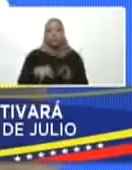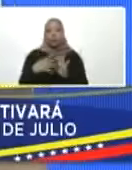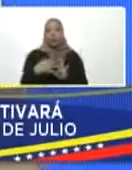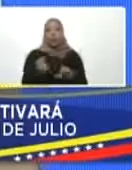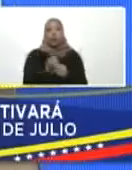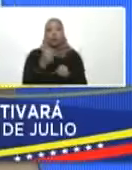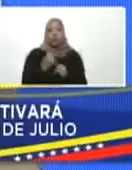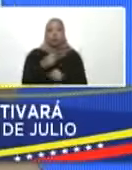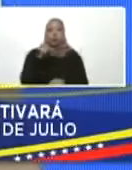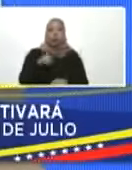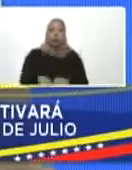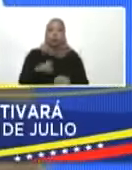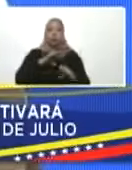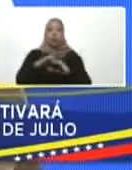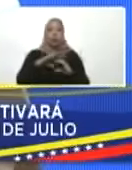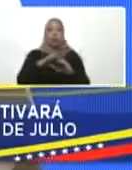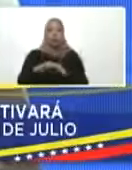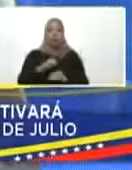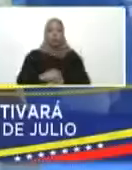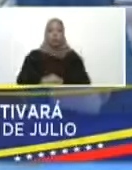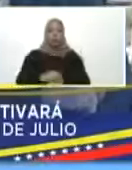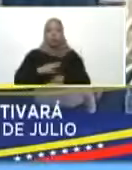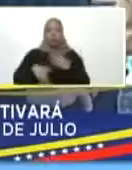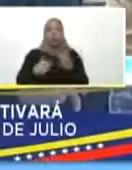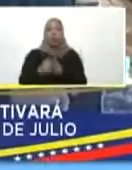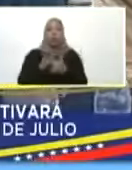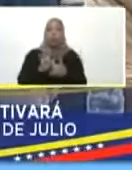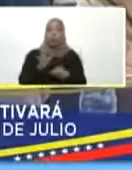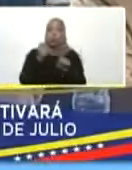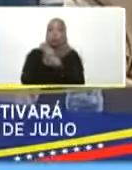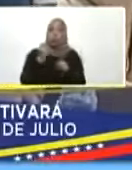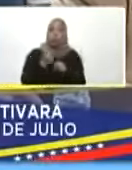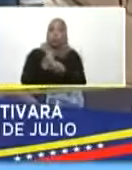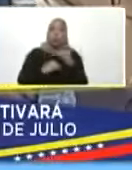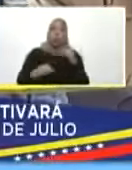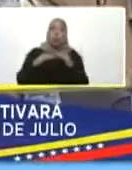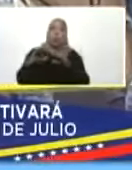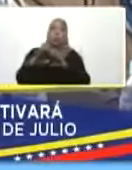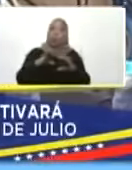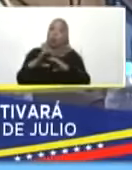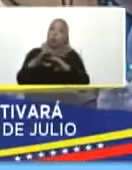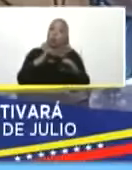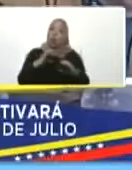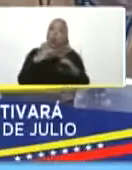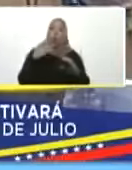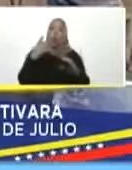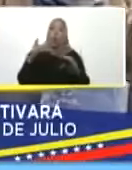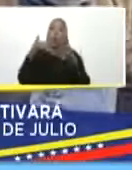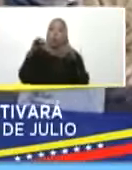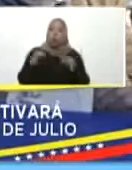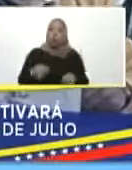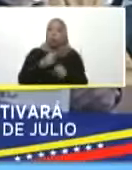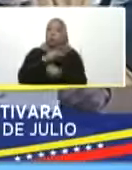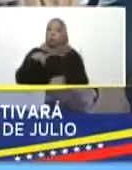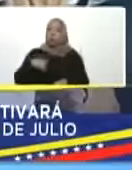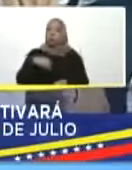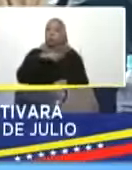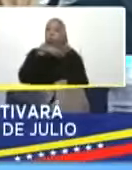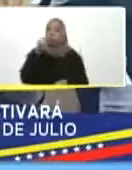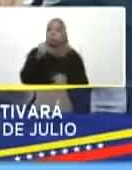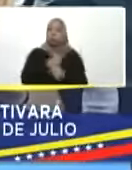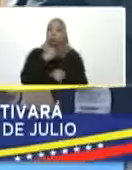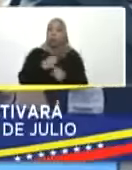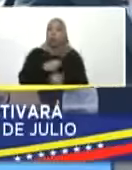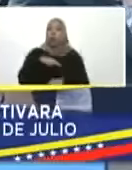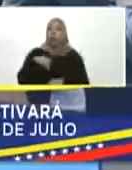hegemonismo comunicacional. Si algo está demostrando que el hegemonismo comunicacional está siendo derrotado, es en Palestina en este momento,